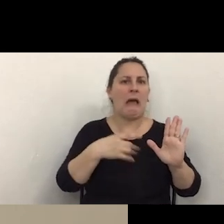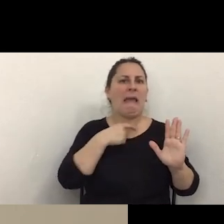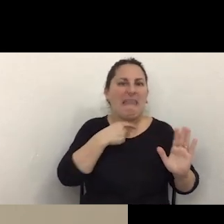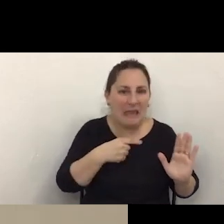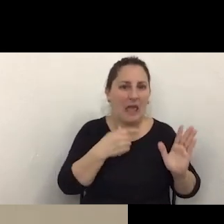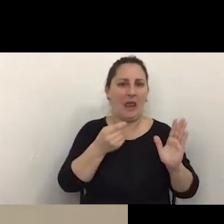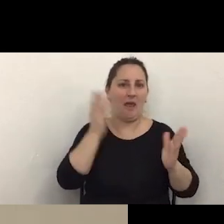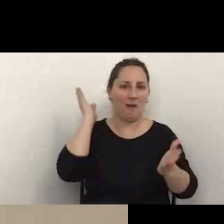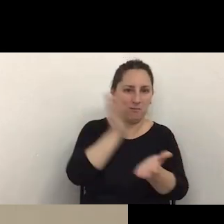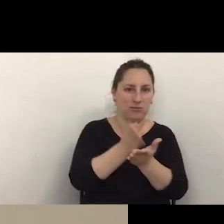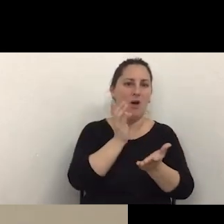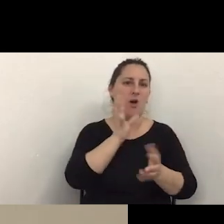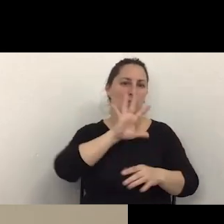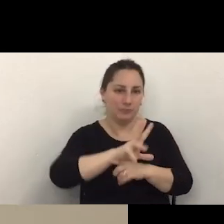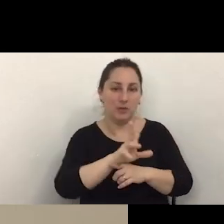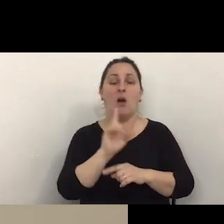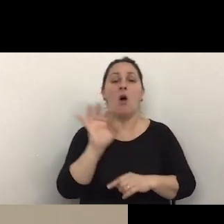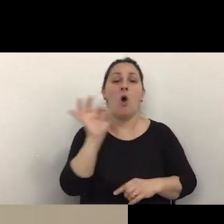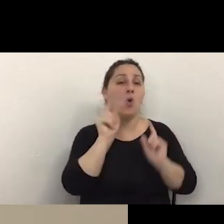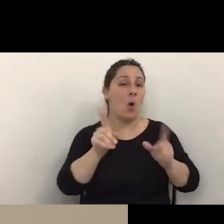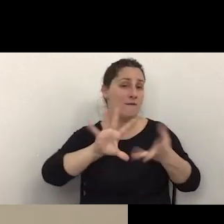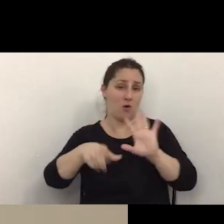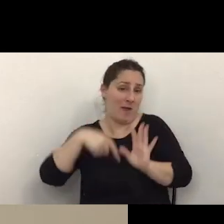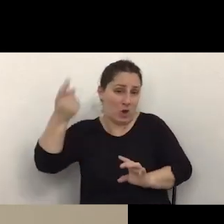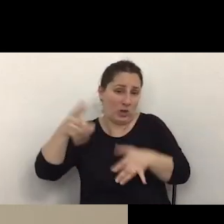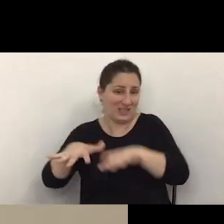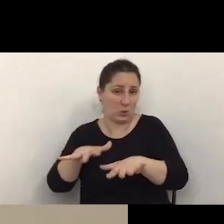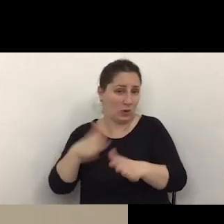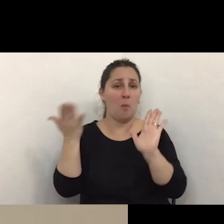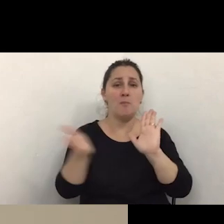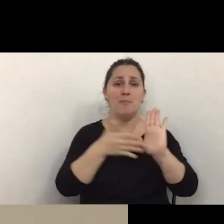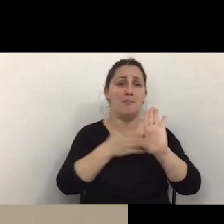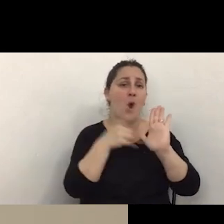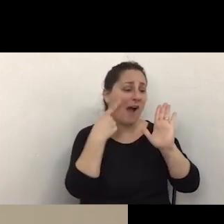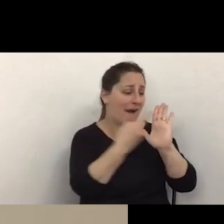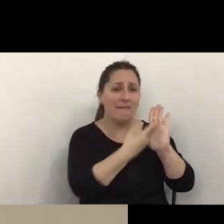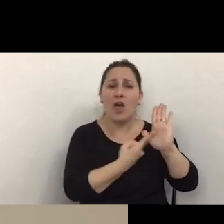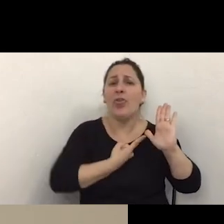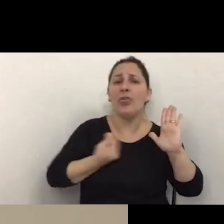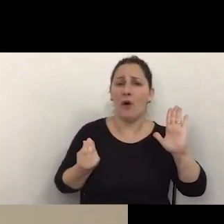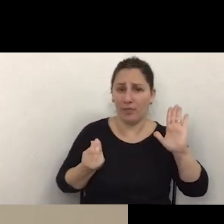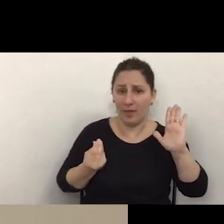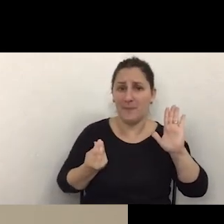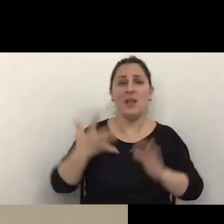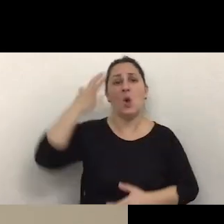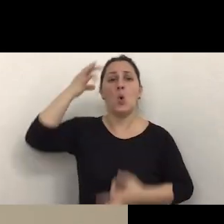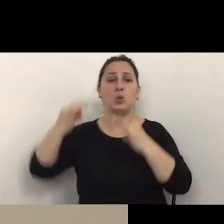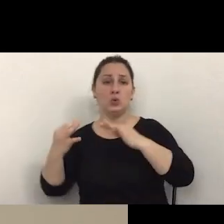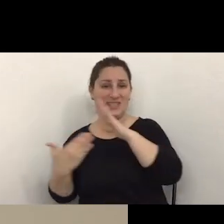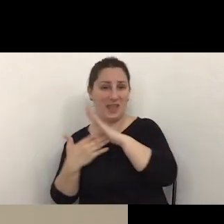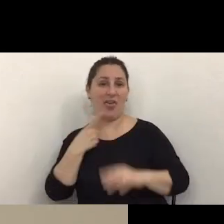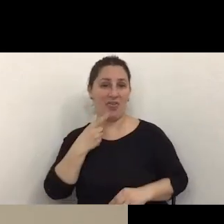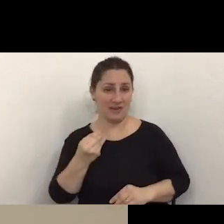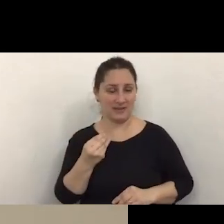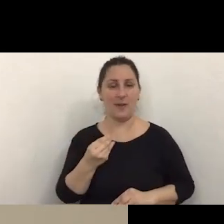delito, de la misma manera que en cualquier delito. ¿Sí? Entonces, lo que dijo la Corte es,